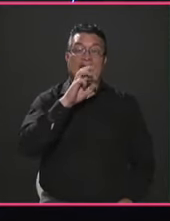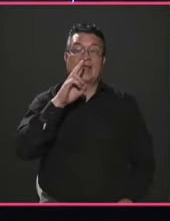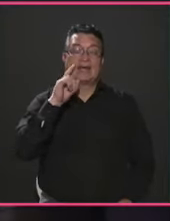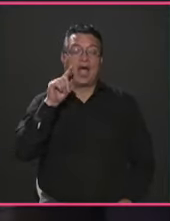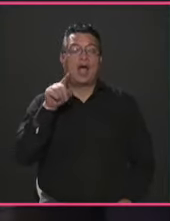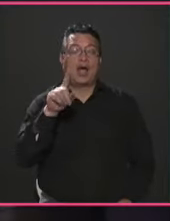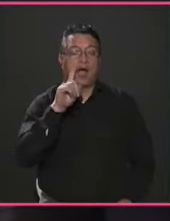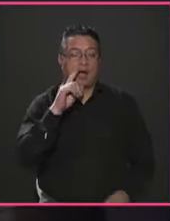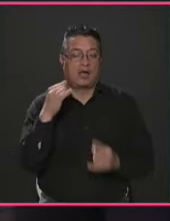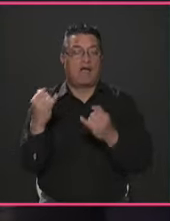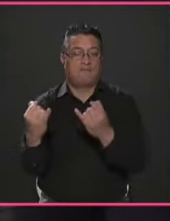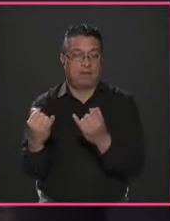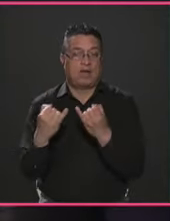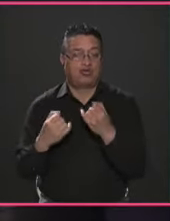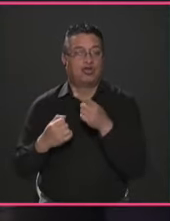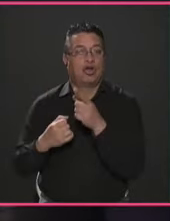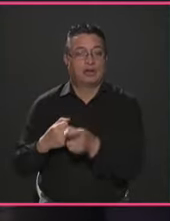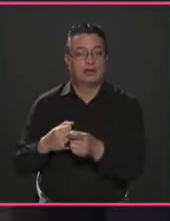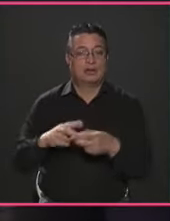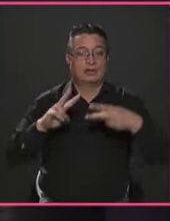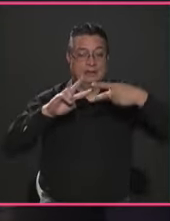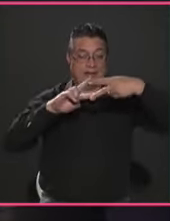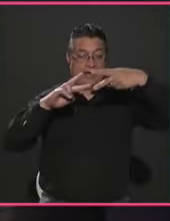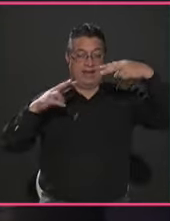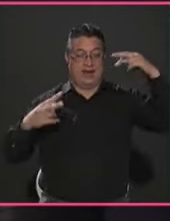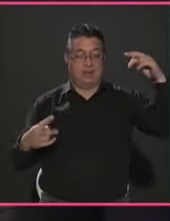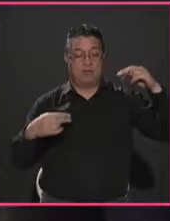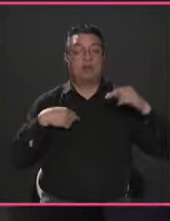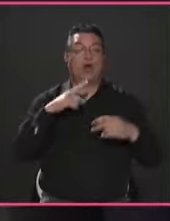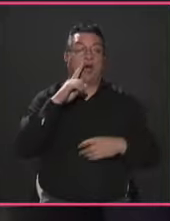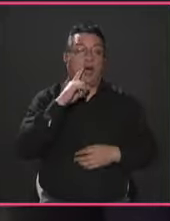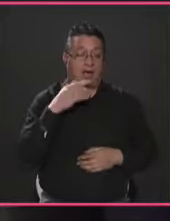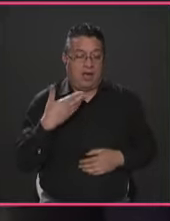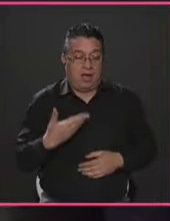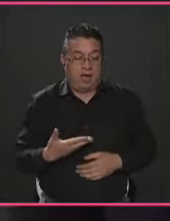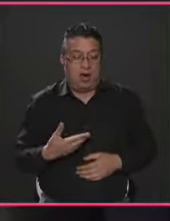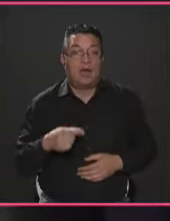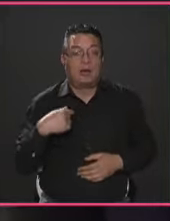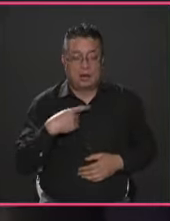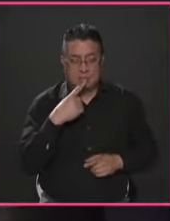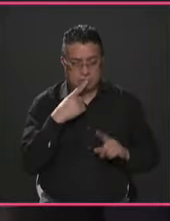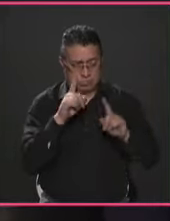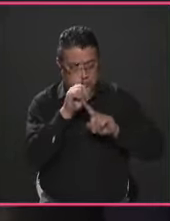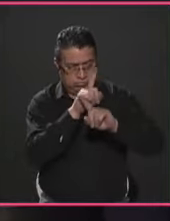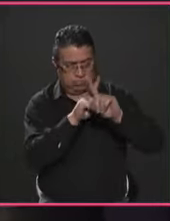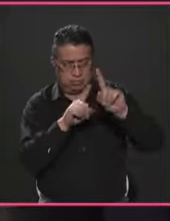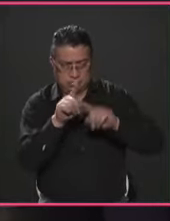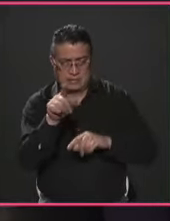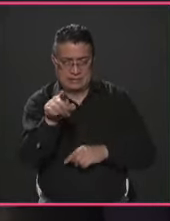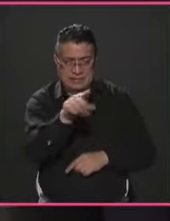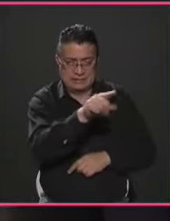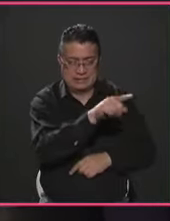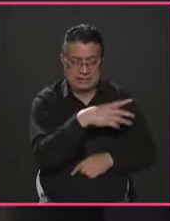tenemos información de genoma y lo que quiero convencerlos es